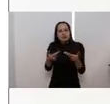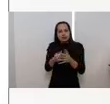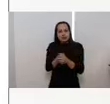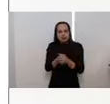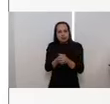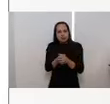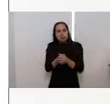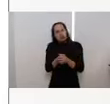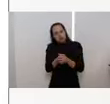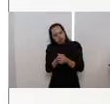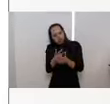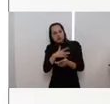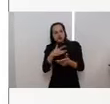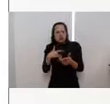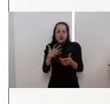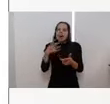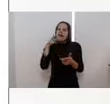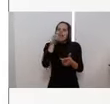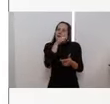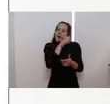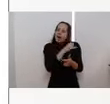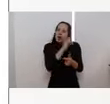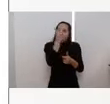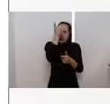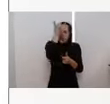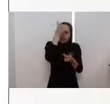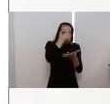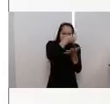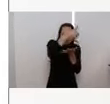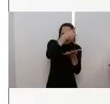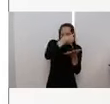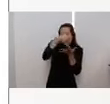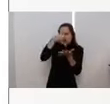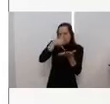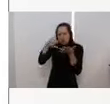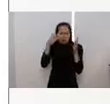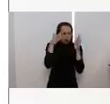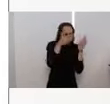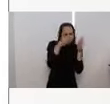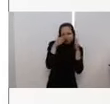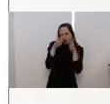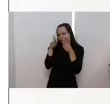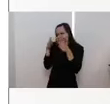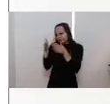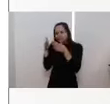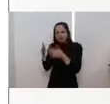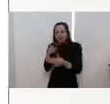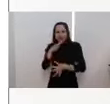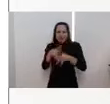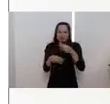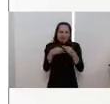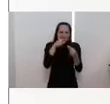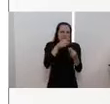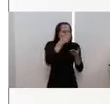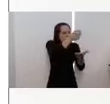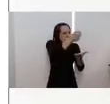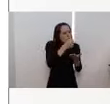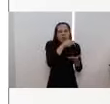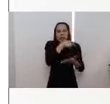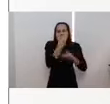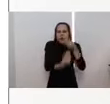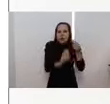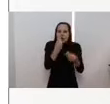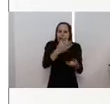optimizar para definir lineamientos en cuanto a la optimización del recurso y la eficiencia de ese recurso entonces